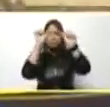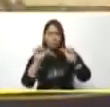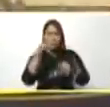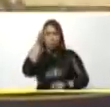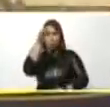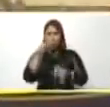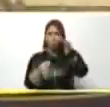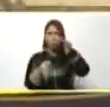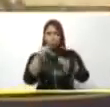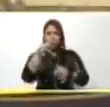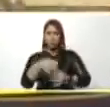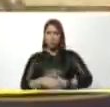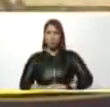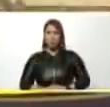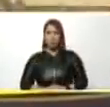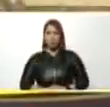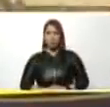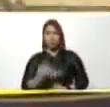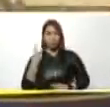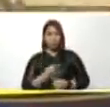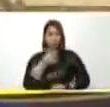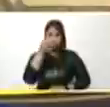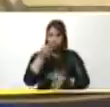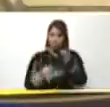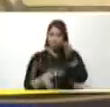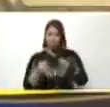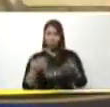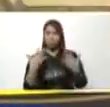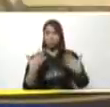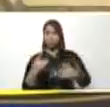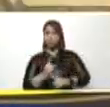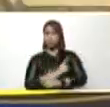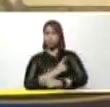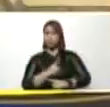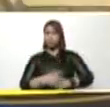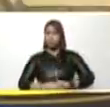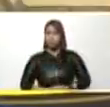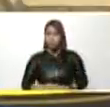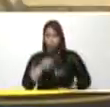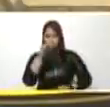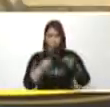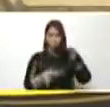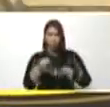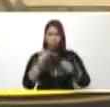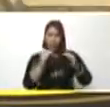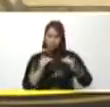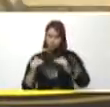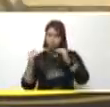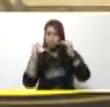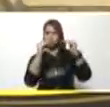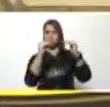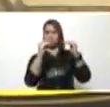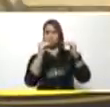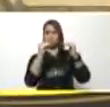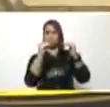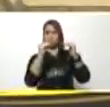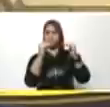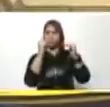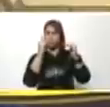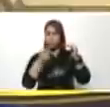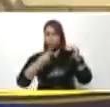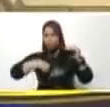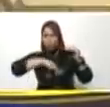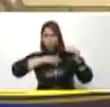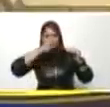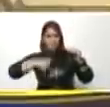justicia. Para que haya justicia pronta, justicia justa, para que nuestro pueblo